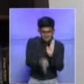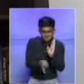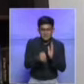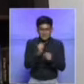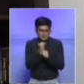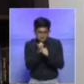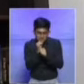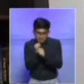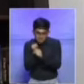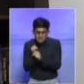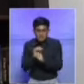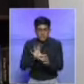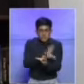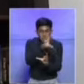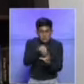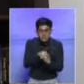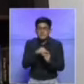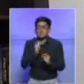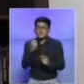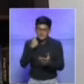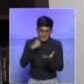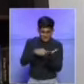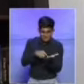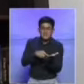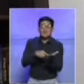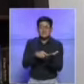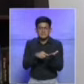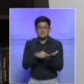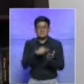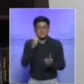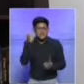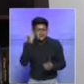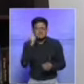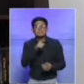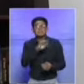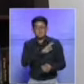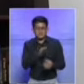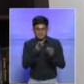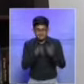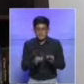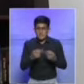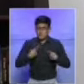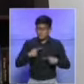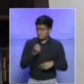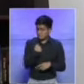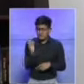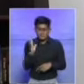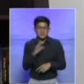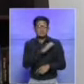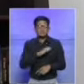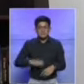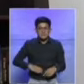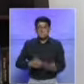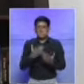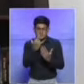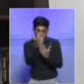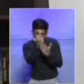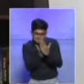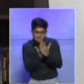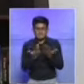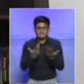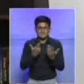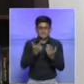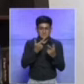agravios y pruebas para acreditar la calidad indígena respecto de las personas candidatas que integraron la fórmula postulada por la